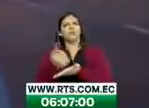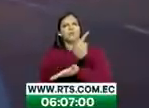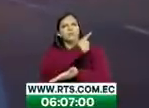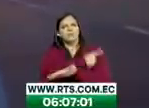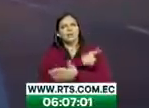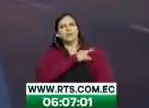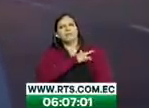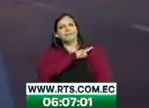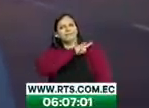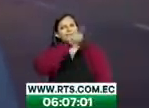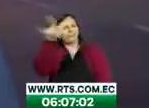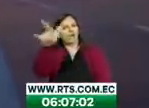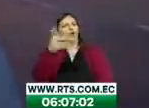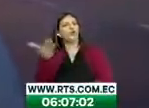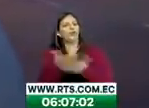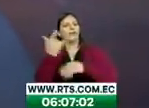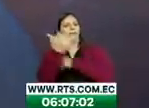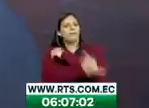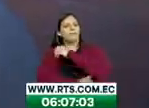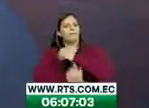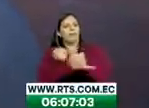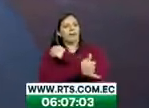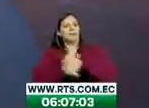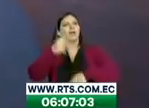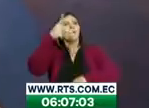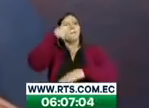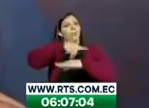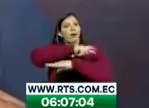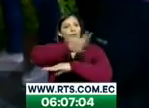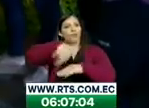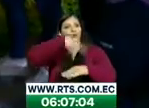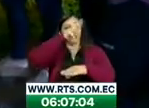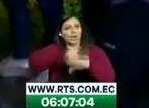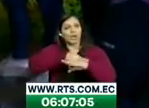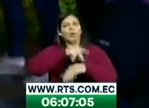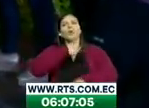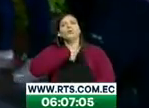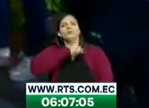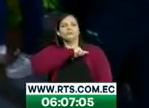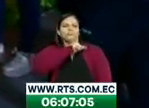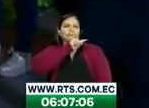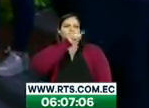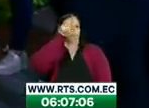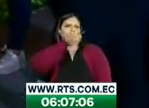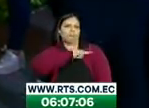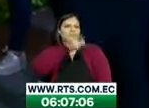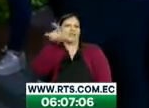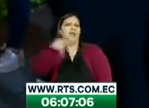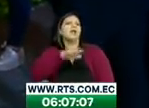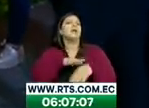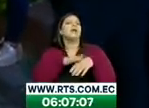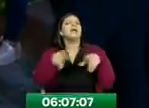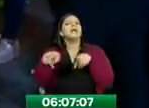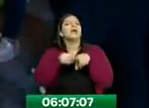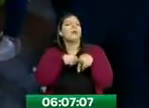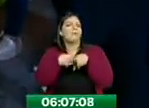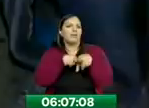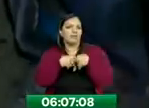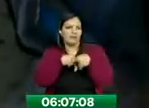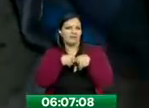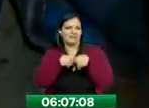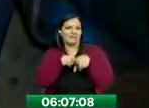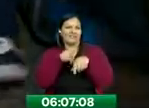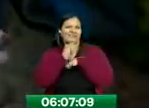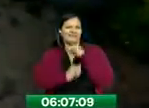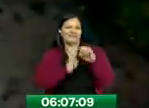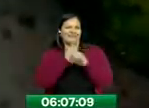Puerto Rico, que tenemos una competencia de surf, una competencia internacional que íbamos representando al Ecuador. ¿Y ahora qué lo